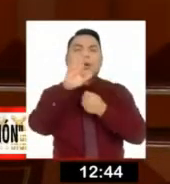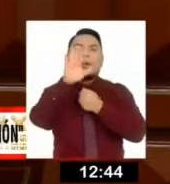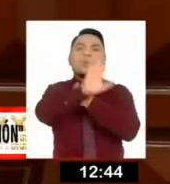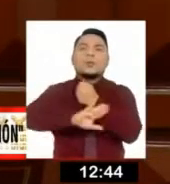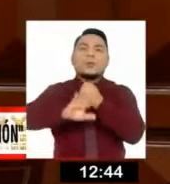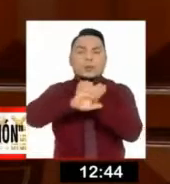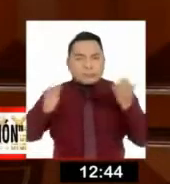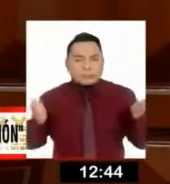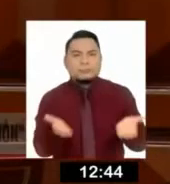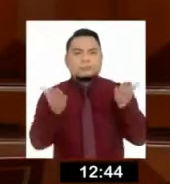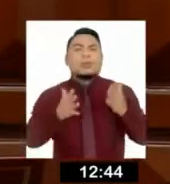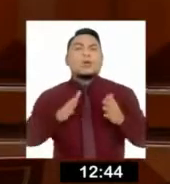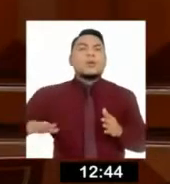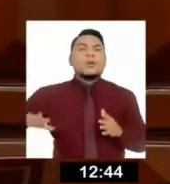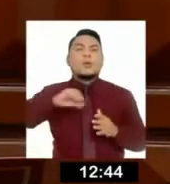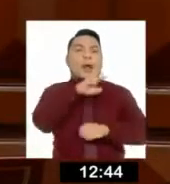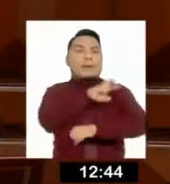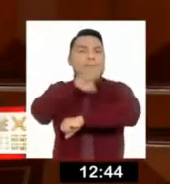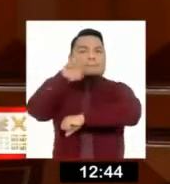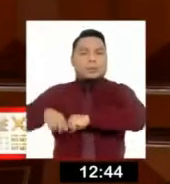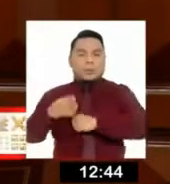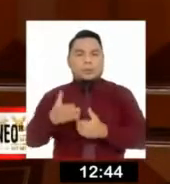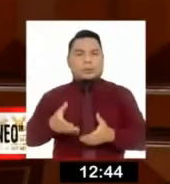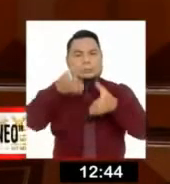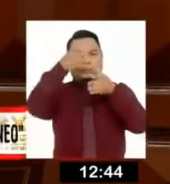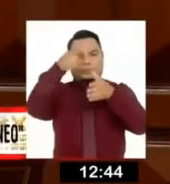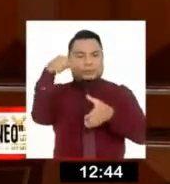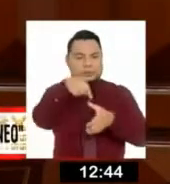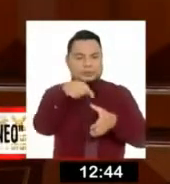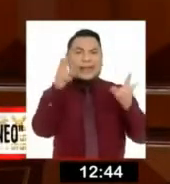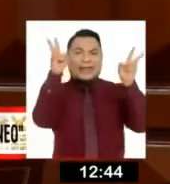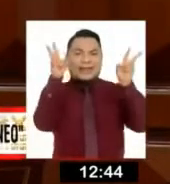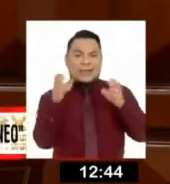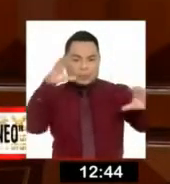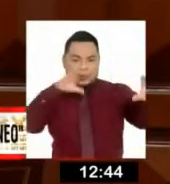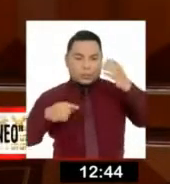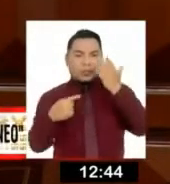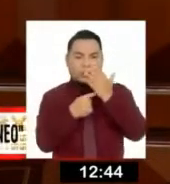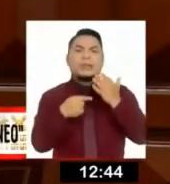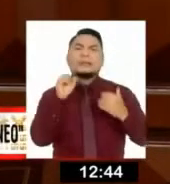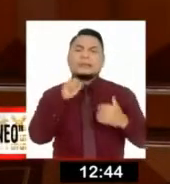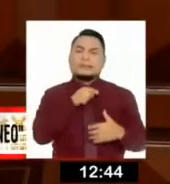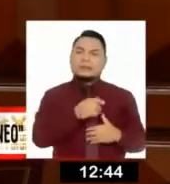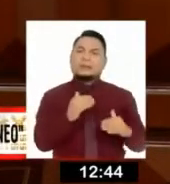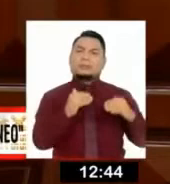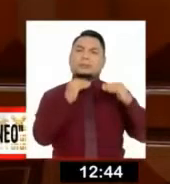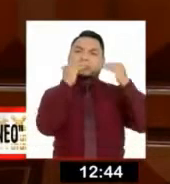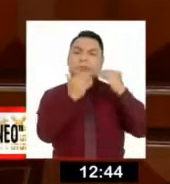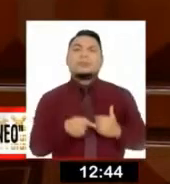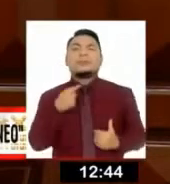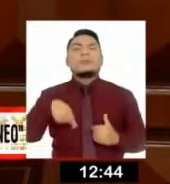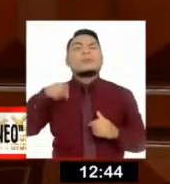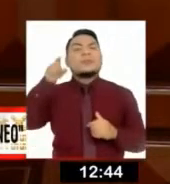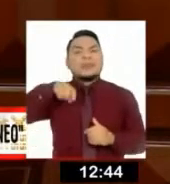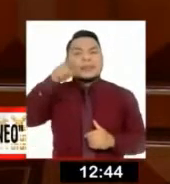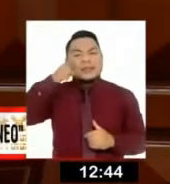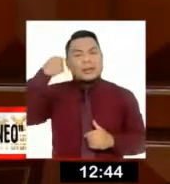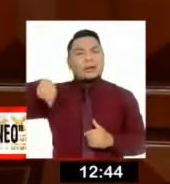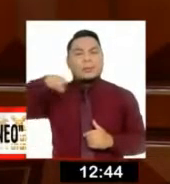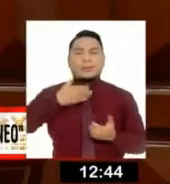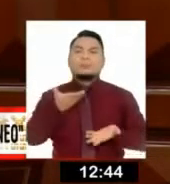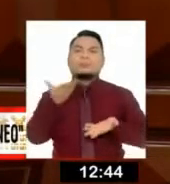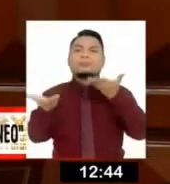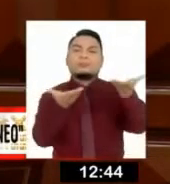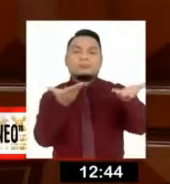promover un universo de profesionales destacados en este campo, nunca podrá alcanzar los niveles de desarrollo requeridos para